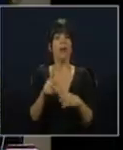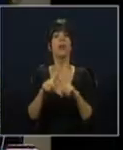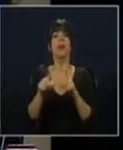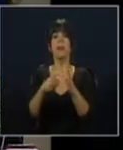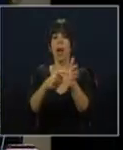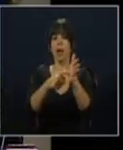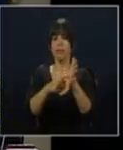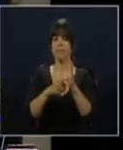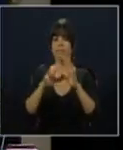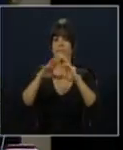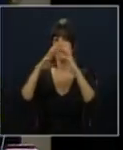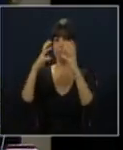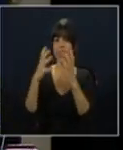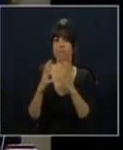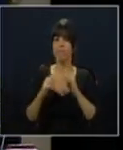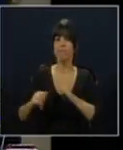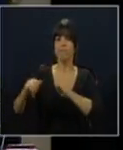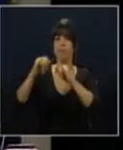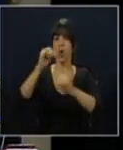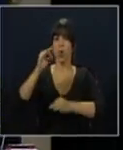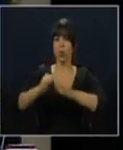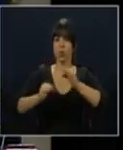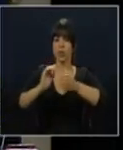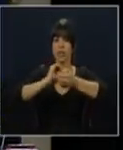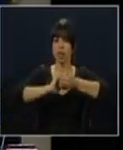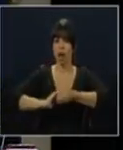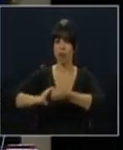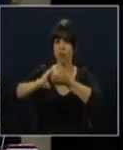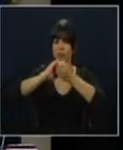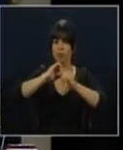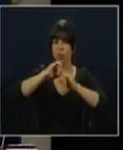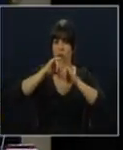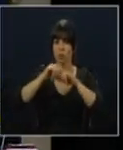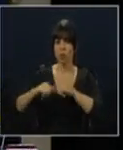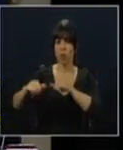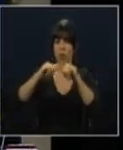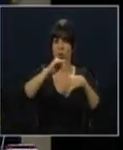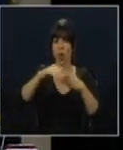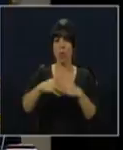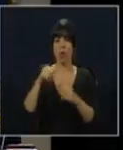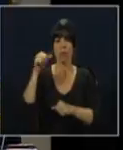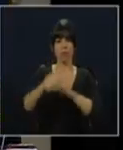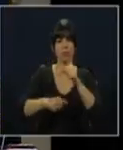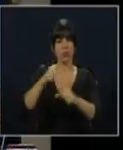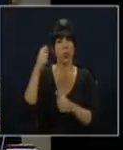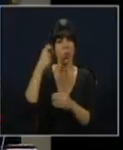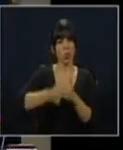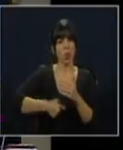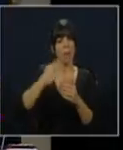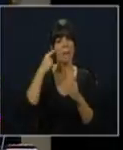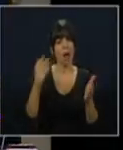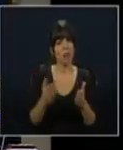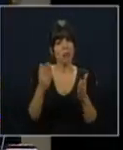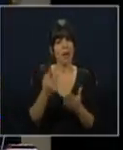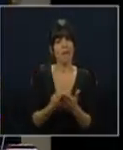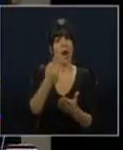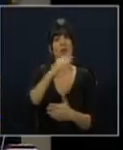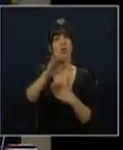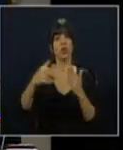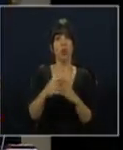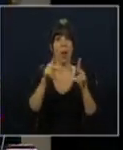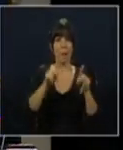la globalización de la justicia y la solidaridad y que lucha denodadamente por hacer valer los derechos de todas las